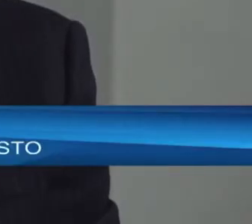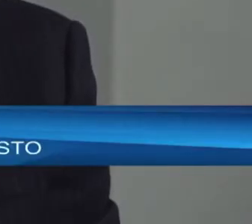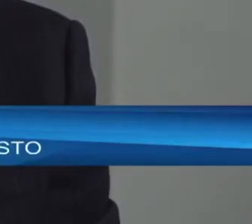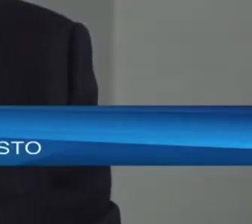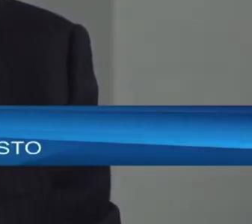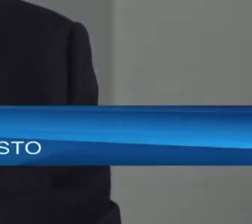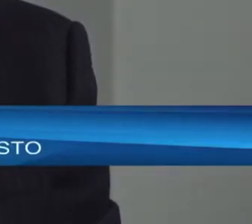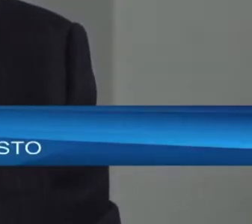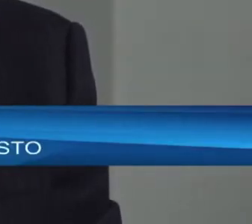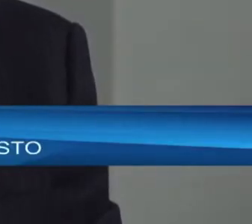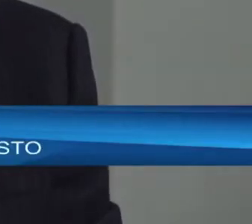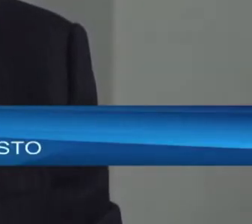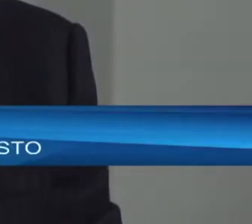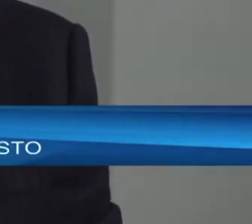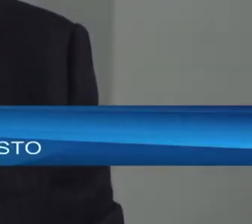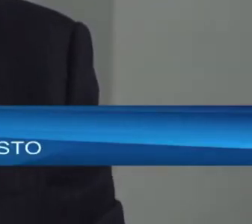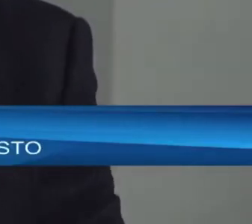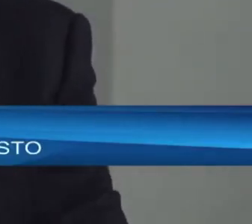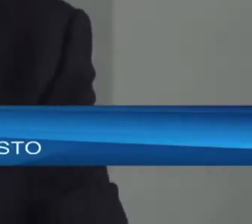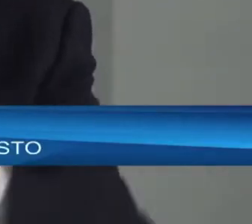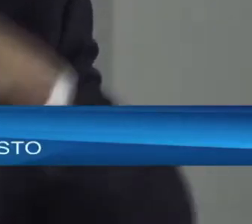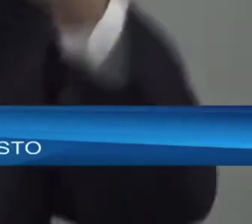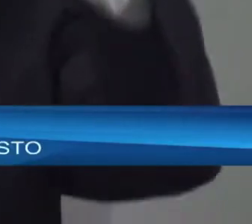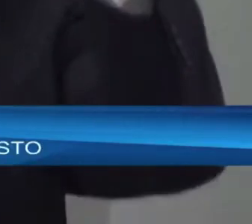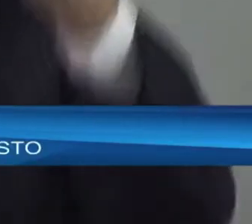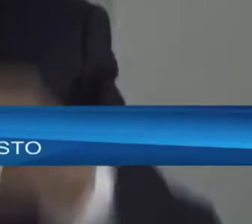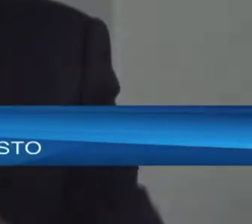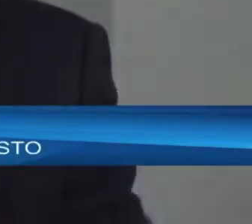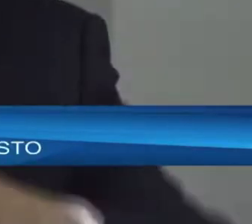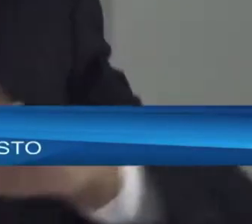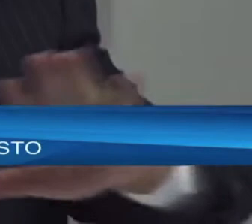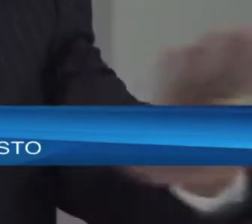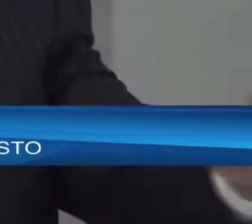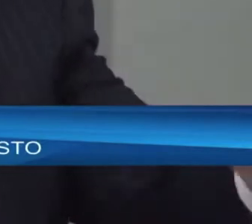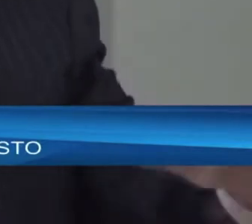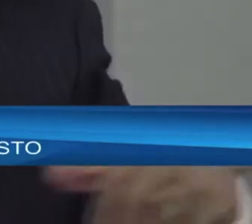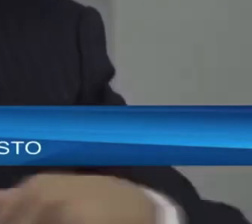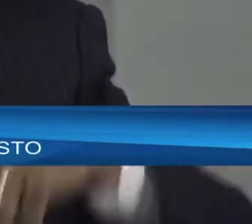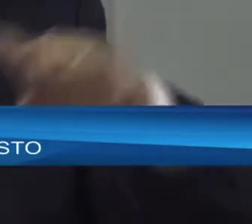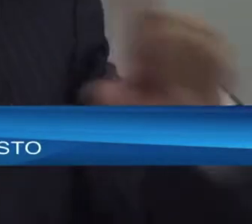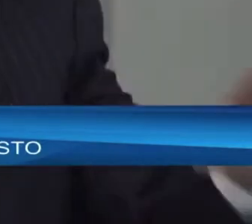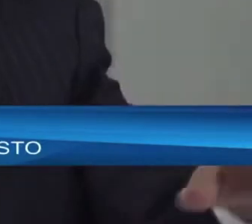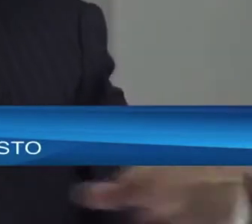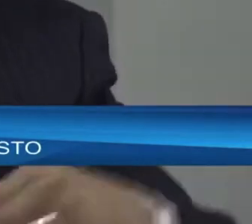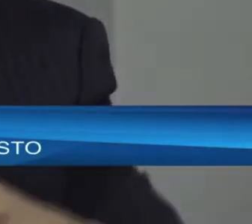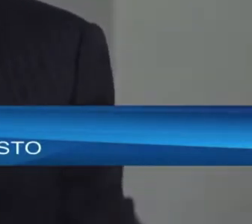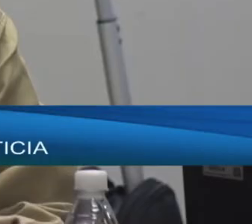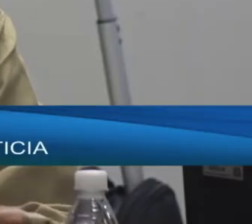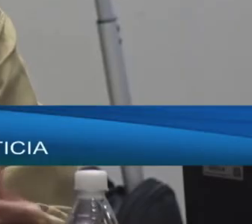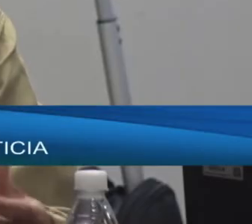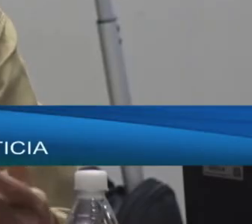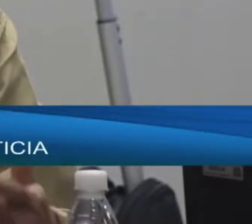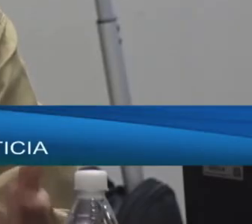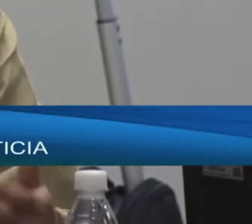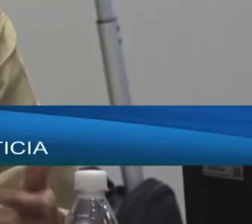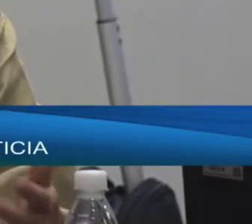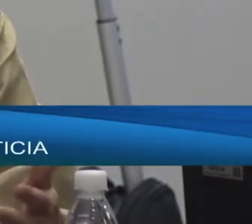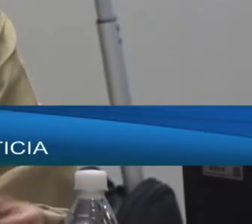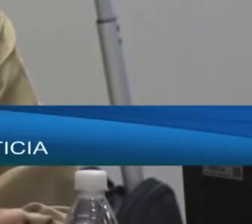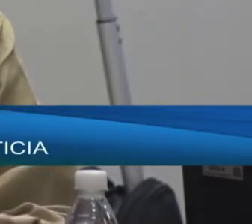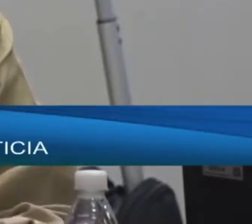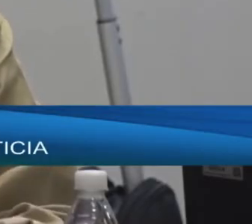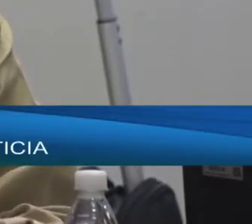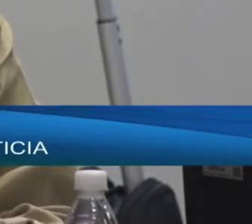pago de internet, especialmente en la comarca, y esto que el otro. Voy a votar no 100 veces, aunque todo el mundo quiera. Para que se vaya acabando